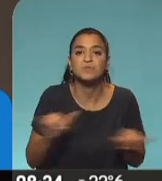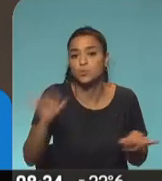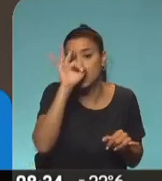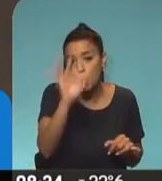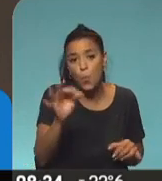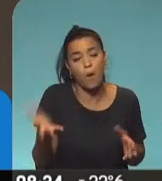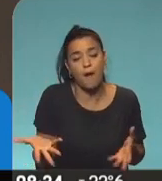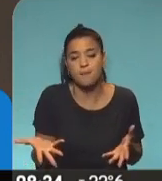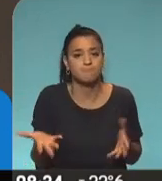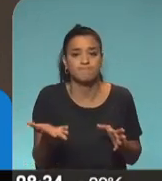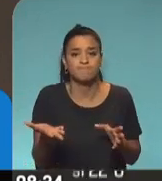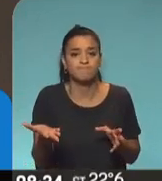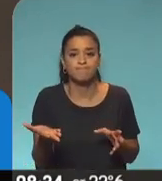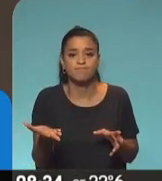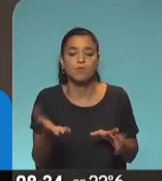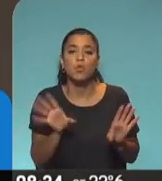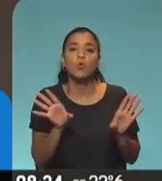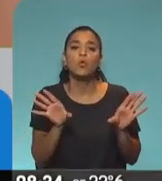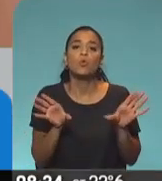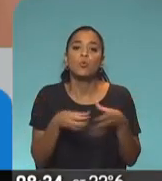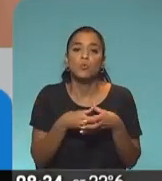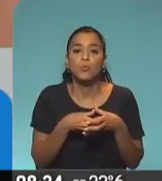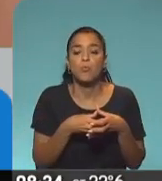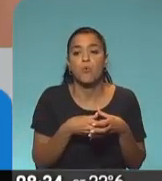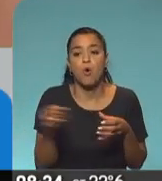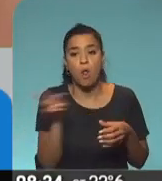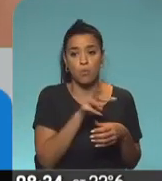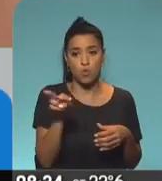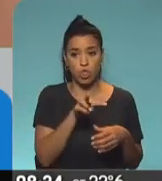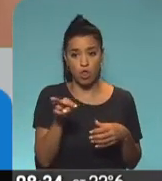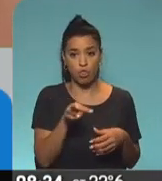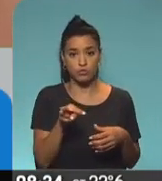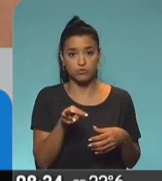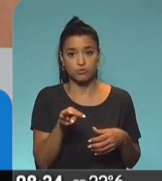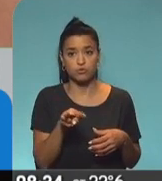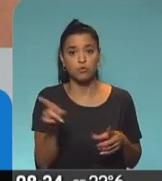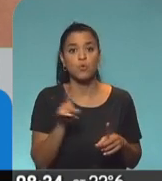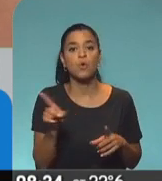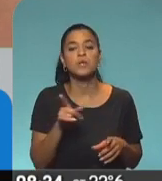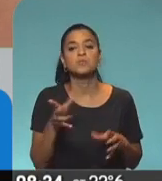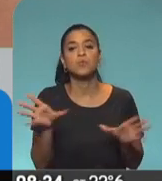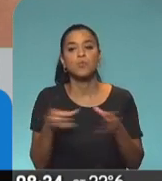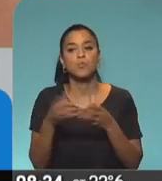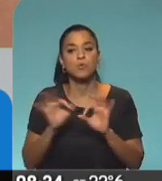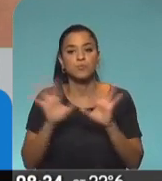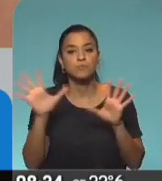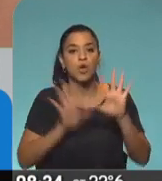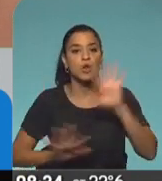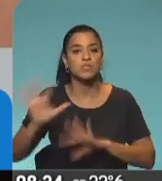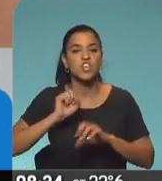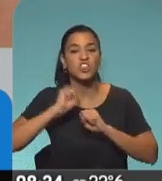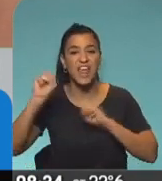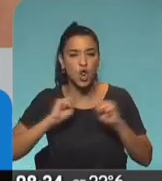entre grupos donde uno de los dos grupos no es un grupo democrático y es una organización